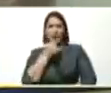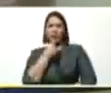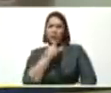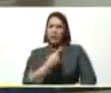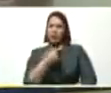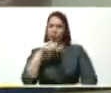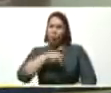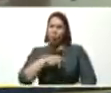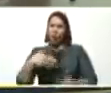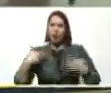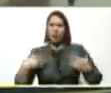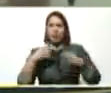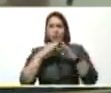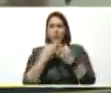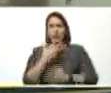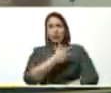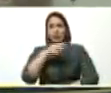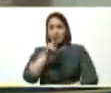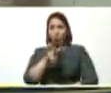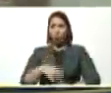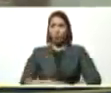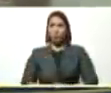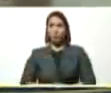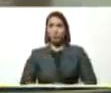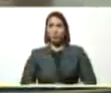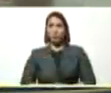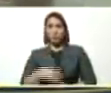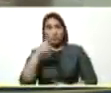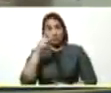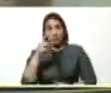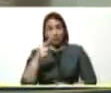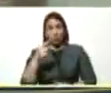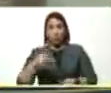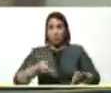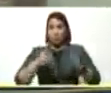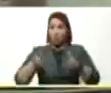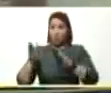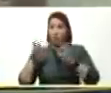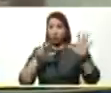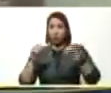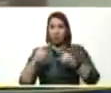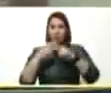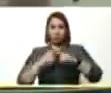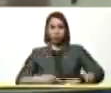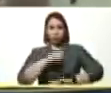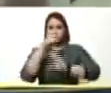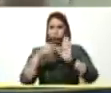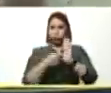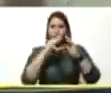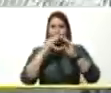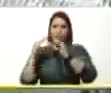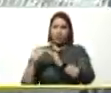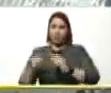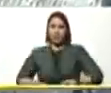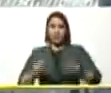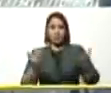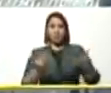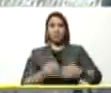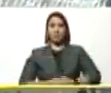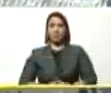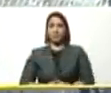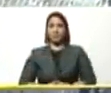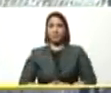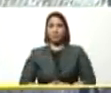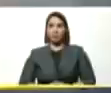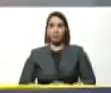que hoy, como 32 en la segunda fase de este urbanismo, que son 80 en total, están recibiendo su casa de parte